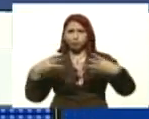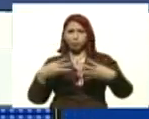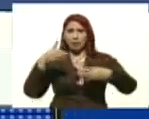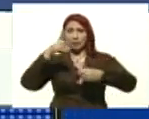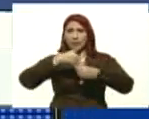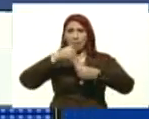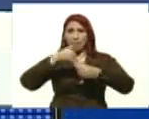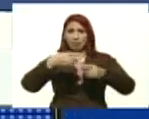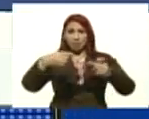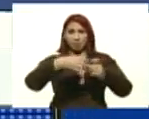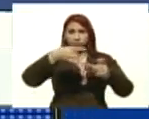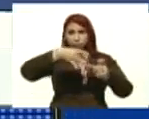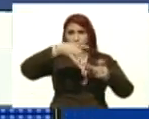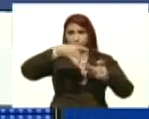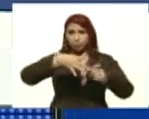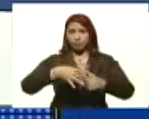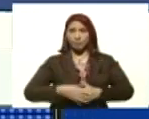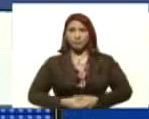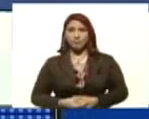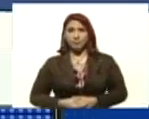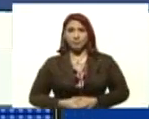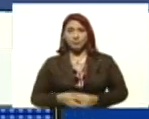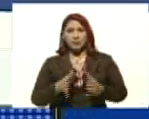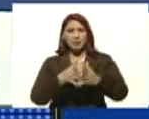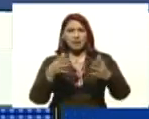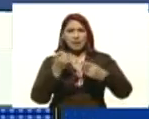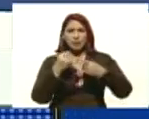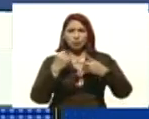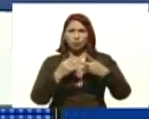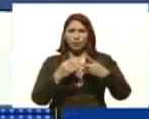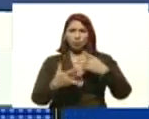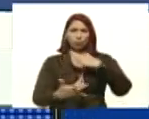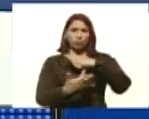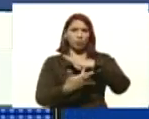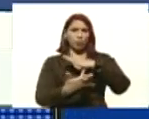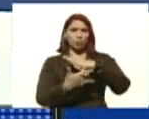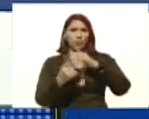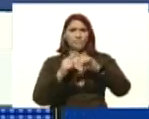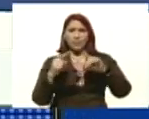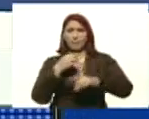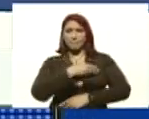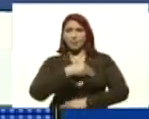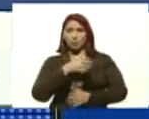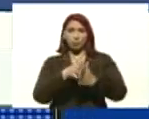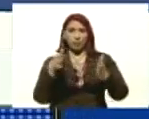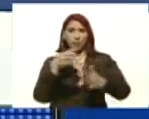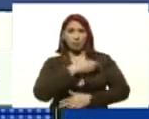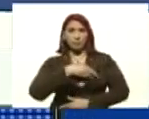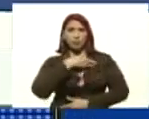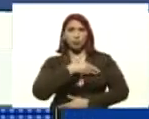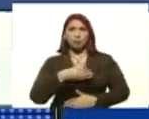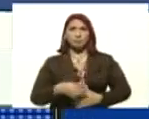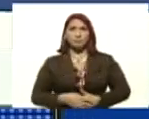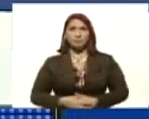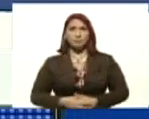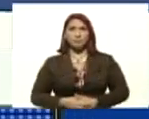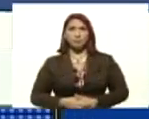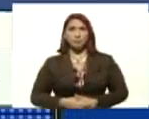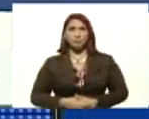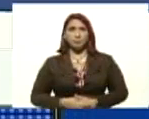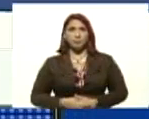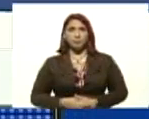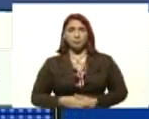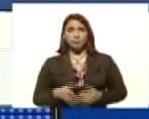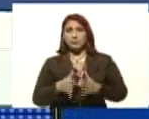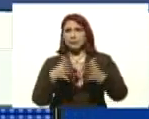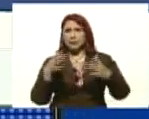carnet de la patria, que es el gran instrumento tecnológico para las misiones y grandes misiones. El